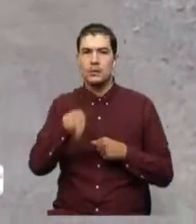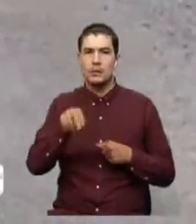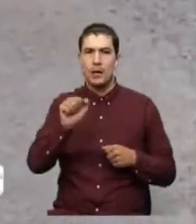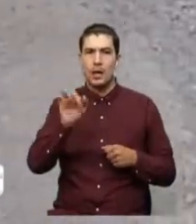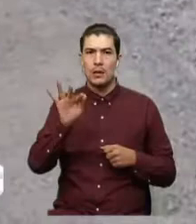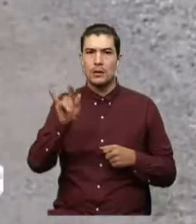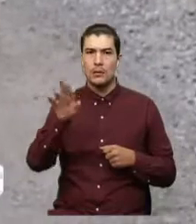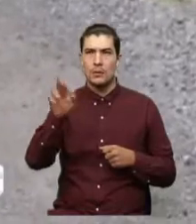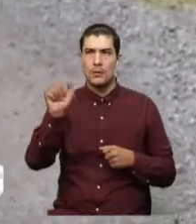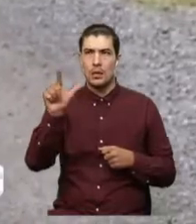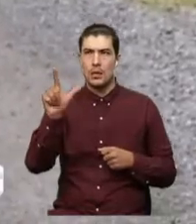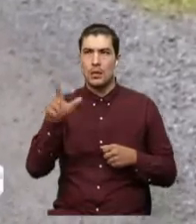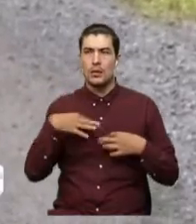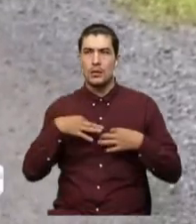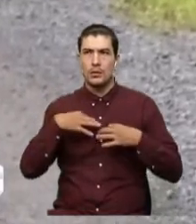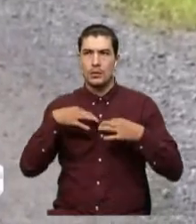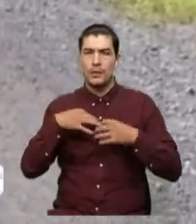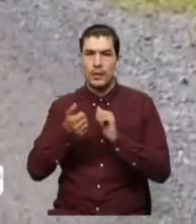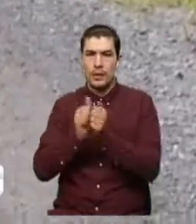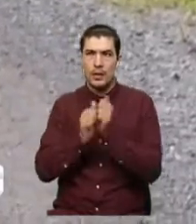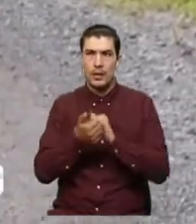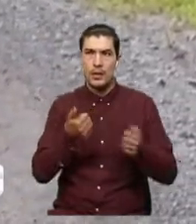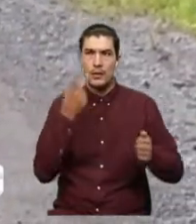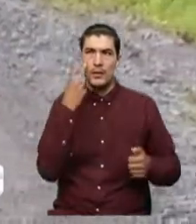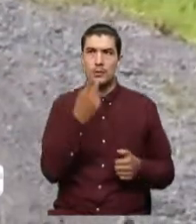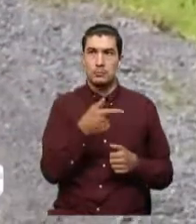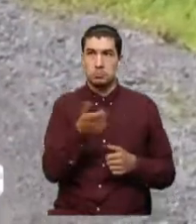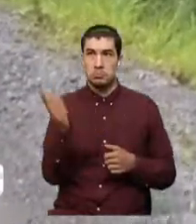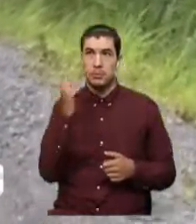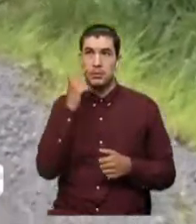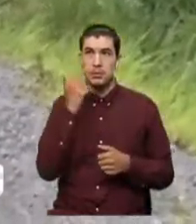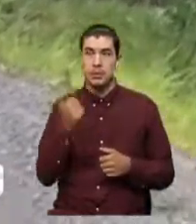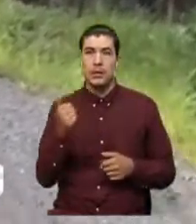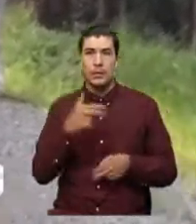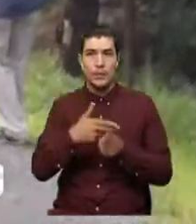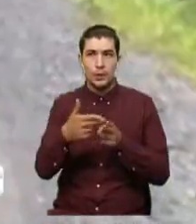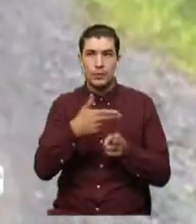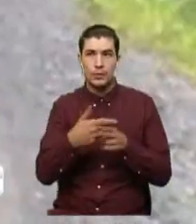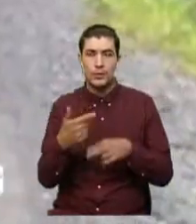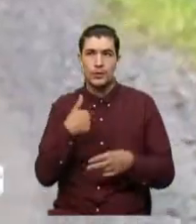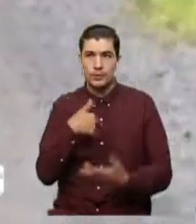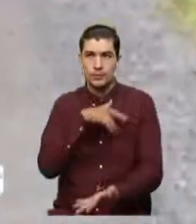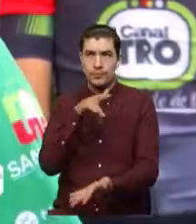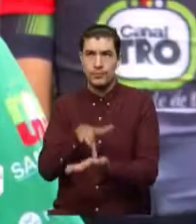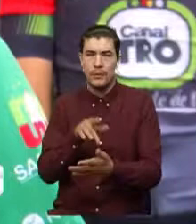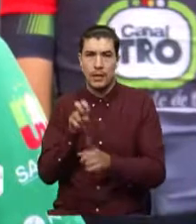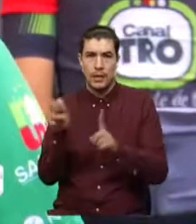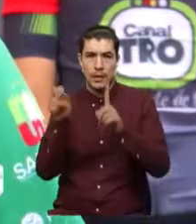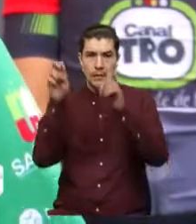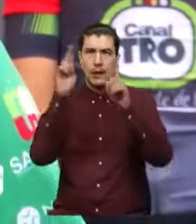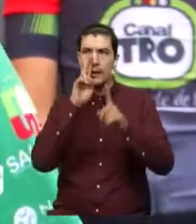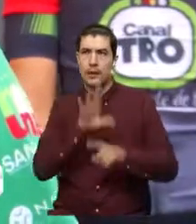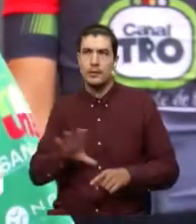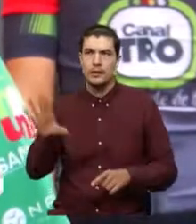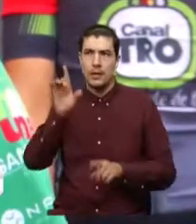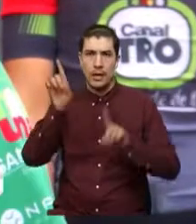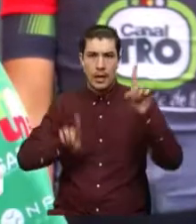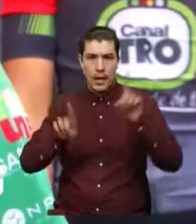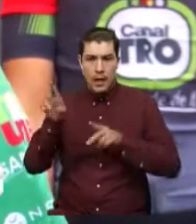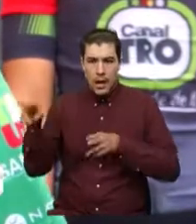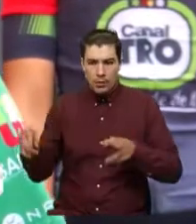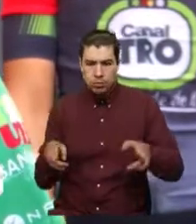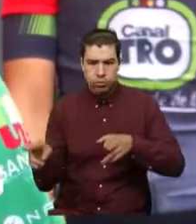deportiva y humano con sector próximamente estaré corriendo a nivel nacional las carreras de ruta